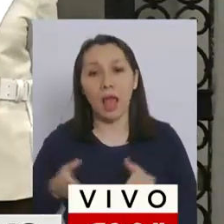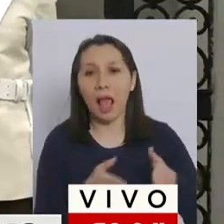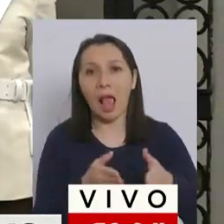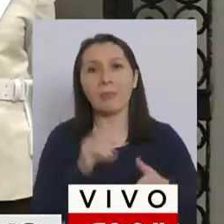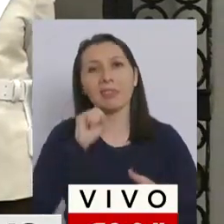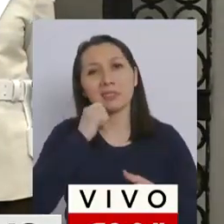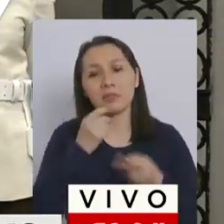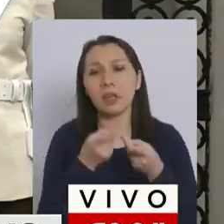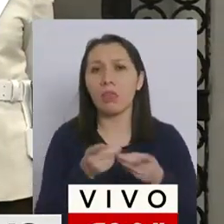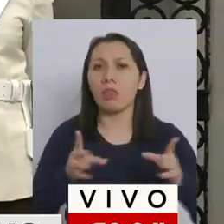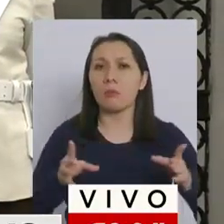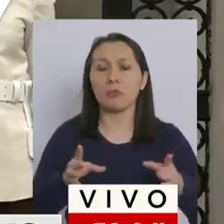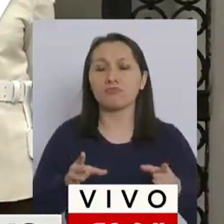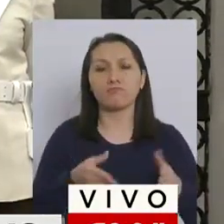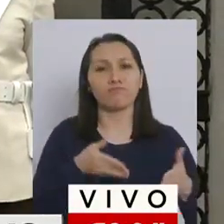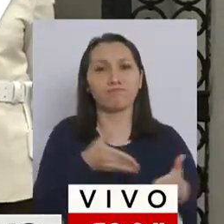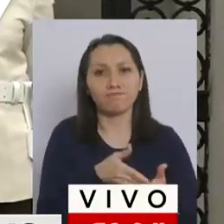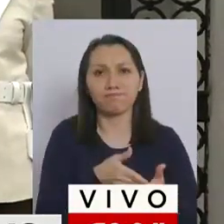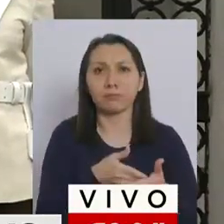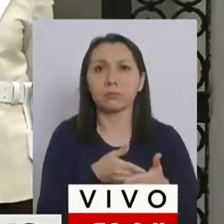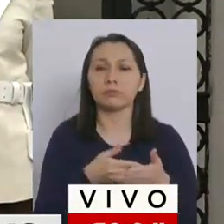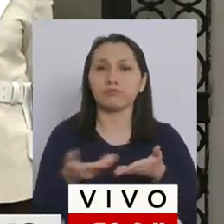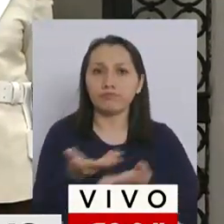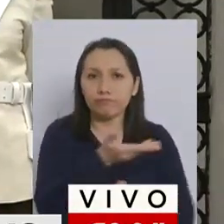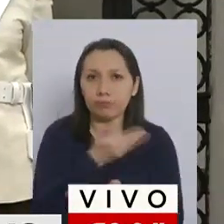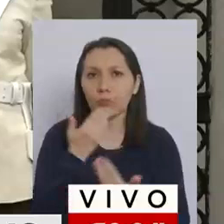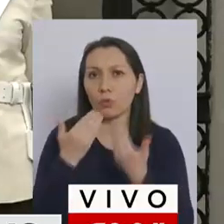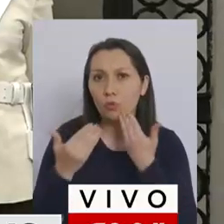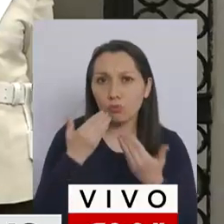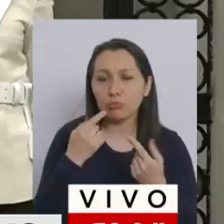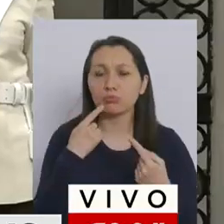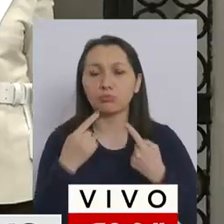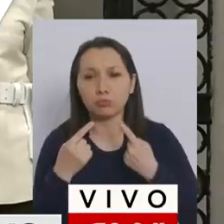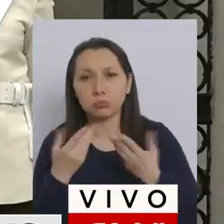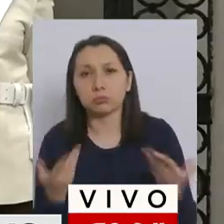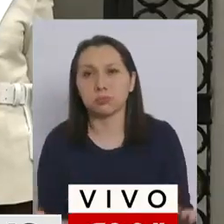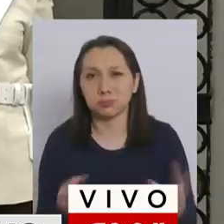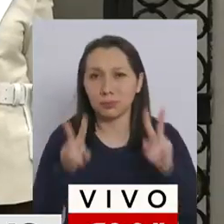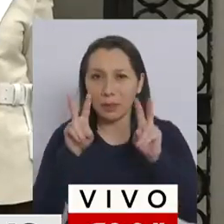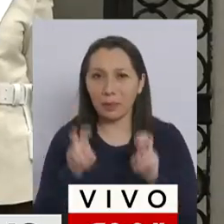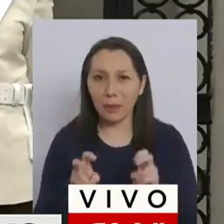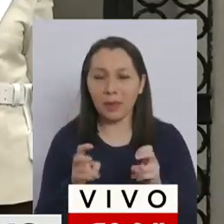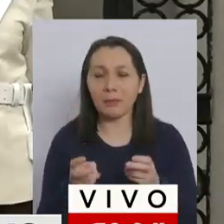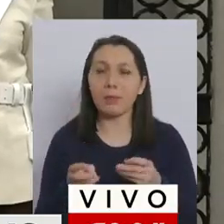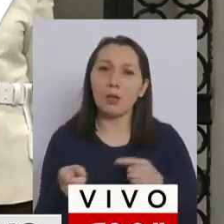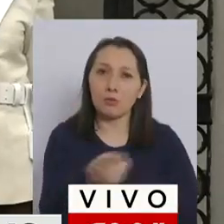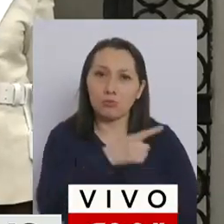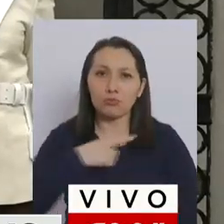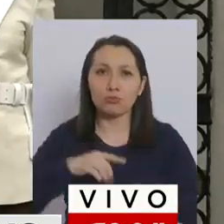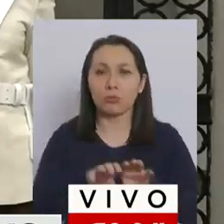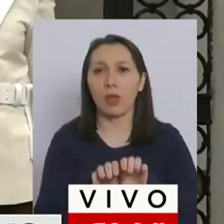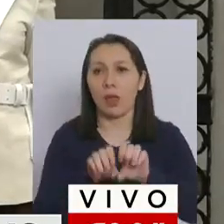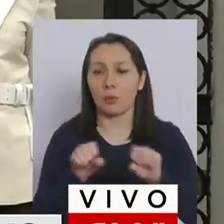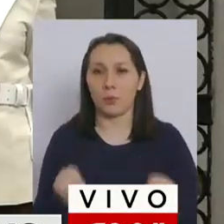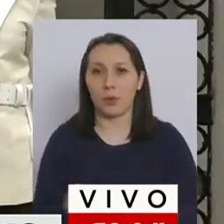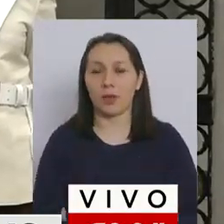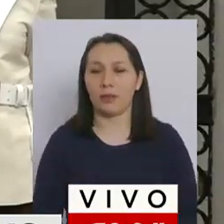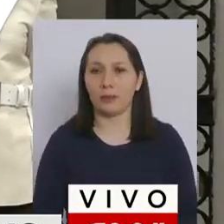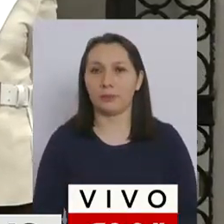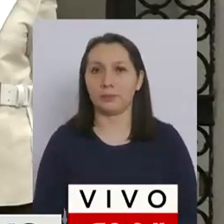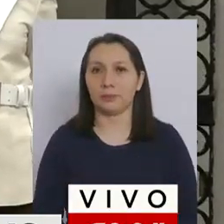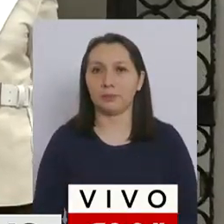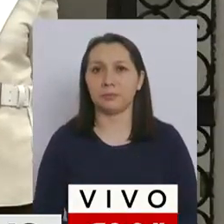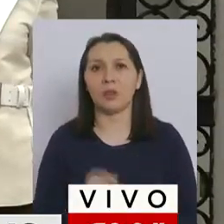la democracia, que el camino sea a través del diálogo, que el camino sea a través de ponernos de acuerdo.